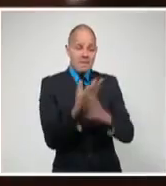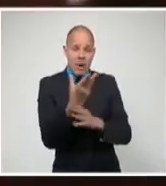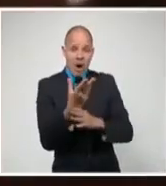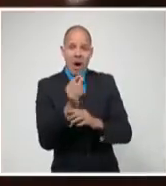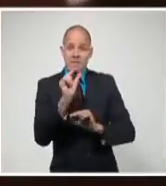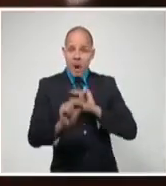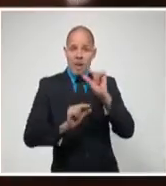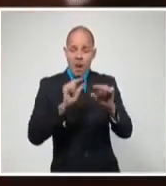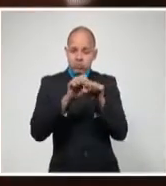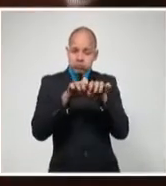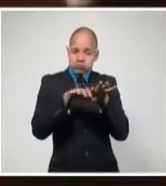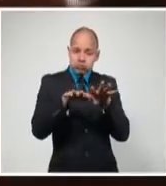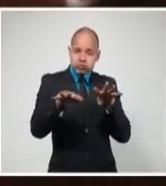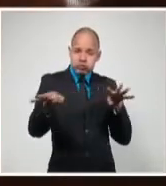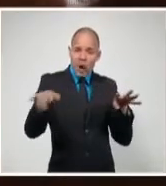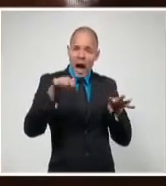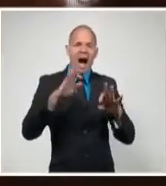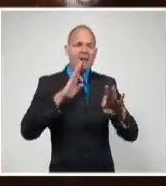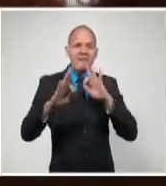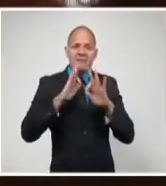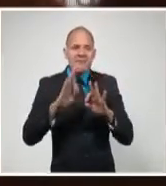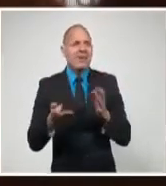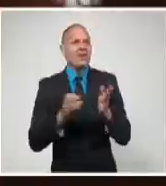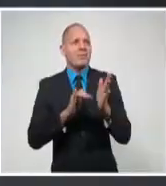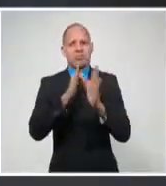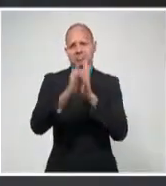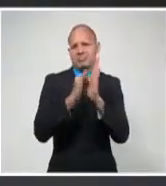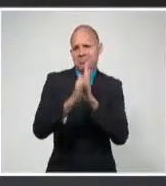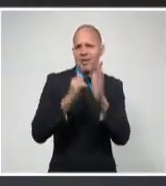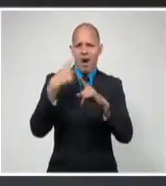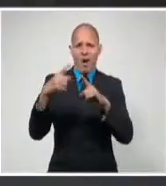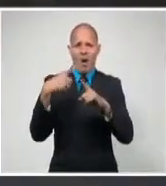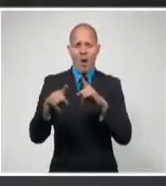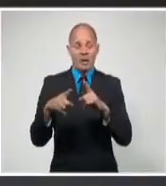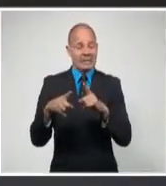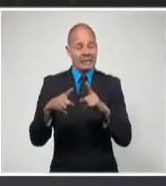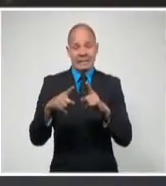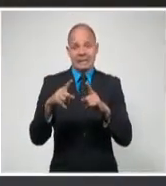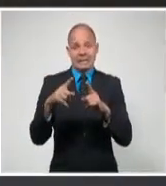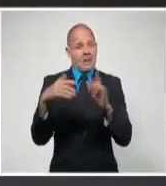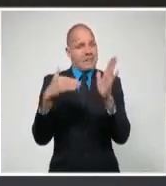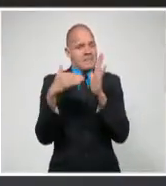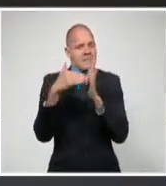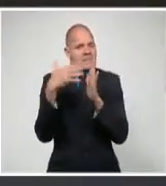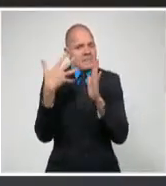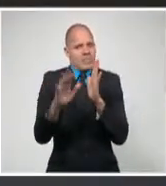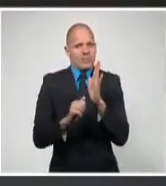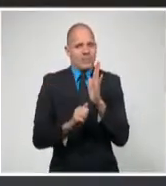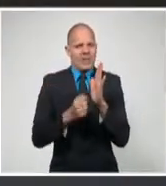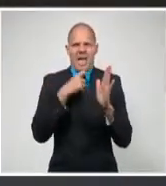las redes sociales y servicios de mensajería videos como este. La verdad del coronavirus.